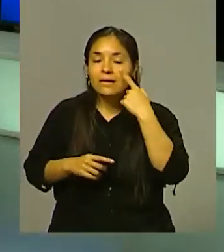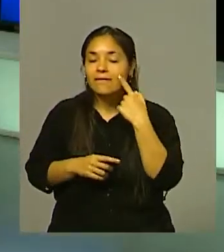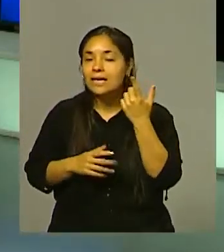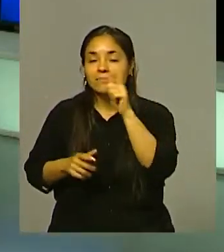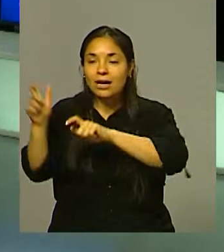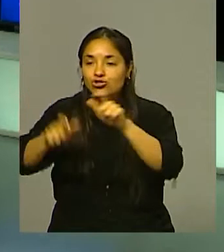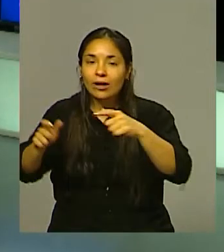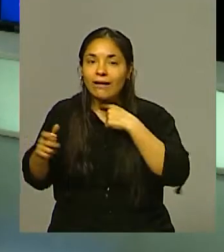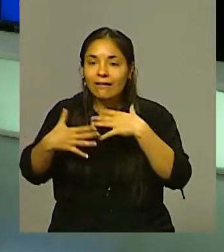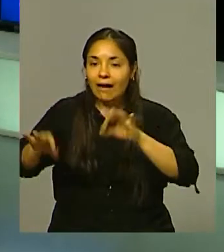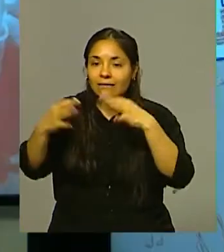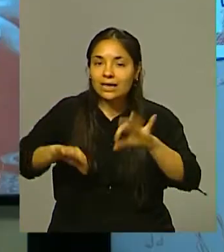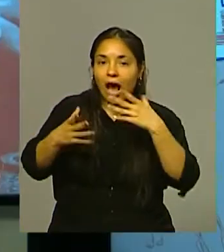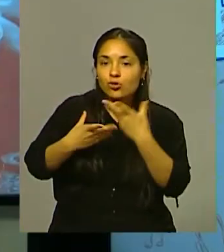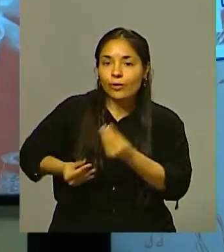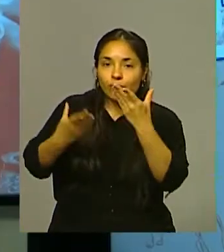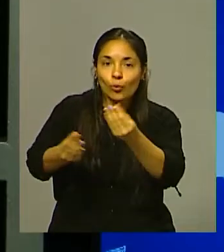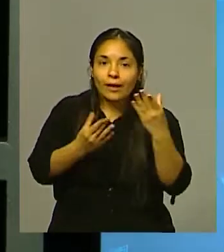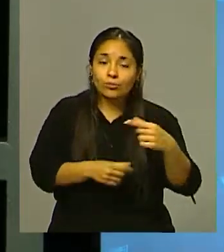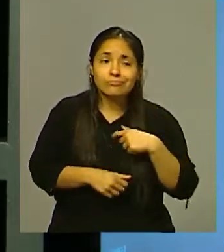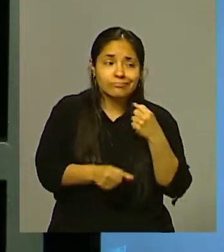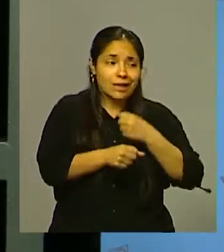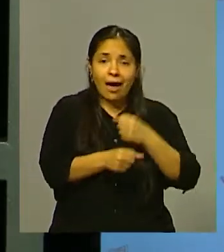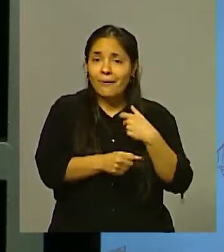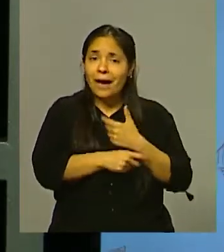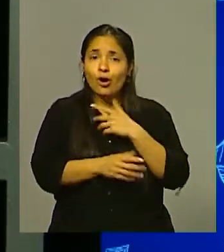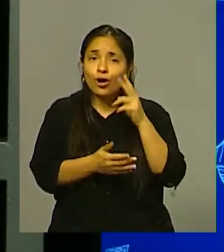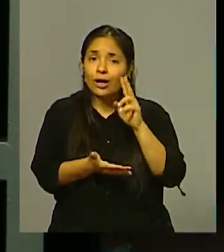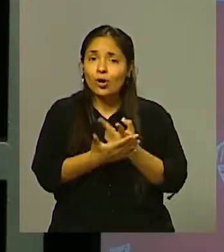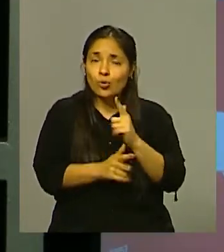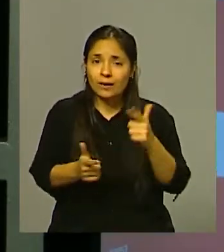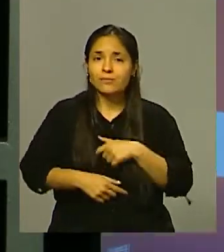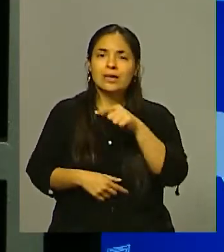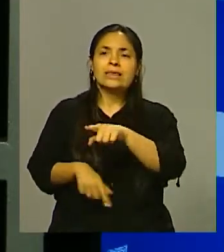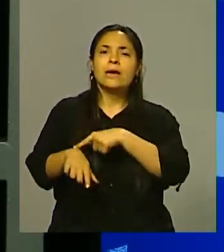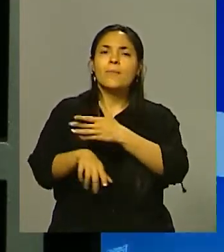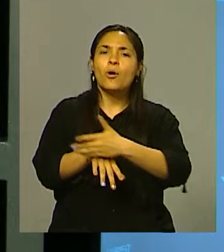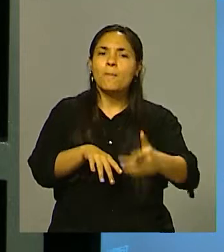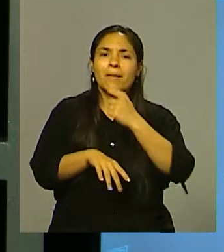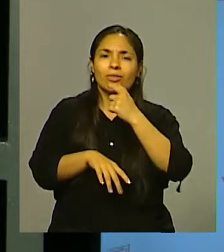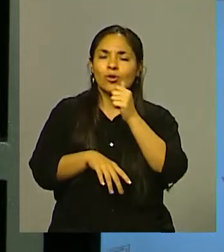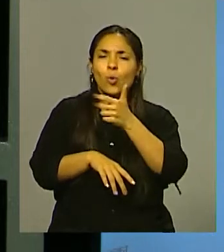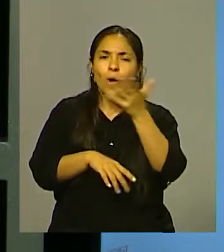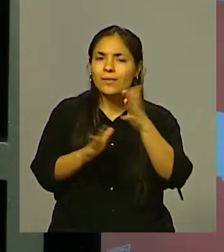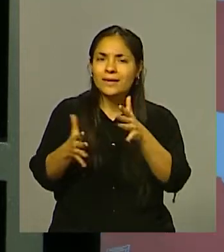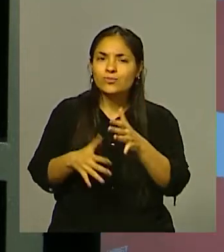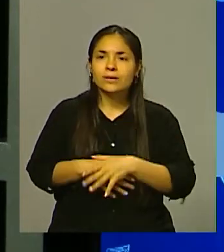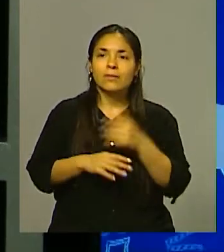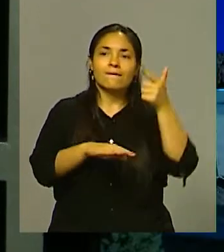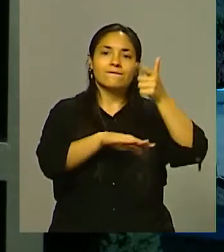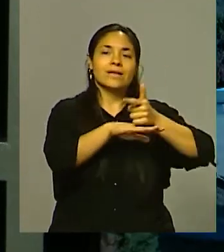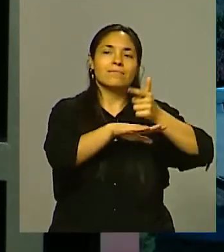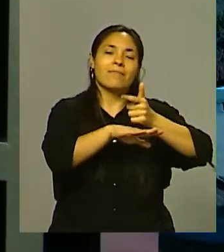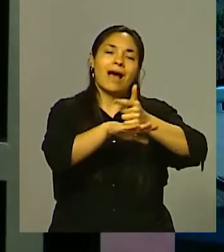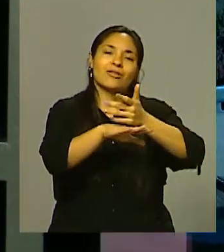de César. Guillem, te agradecemos que hayas estado acá con nosotros. ¿Hasta cuándo te quedas? ¿Cuánto tiempo te vas a quedar en Mendoza? Bueno, estamos filmando